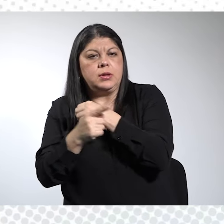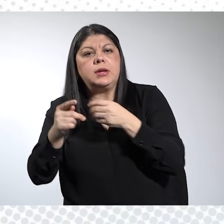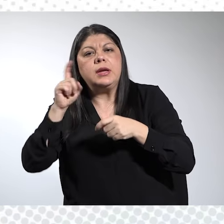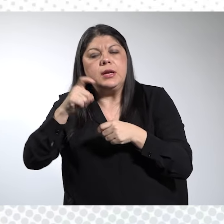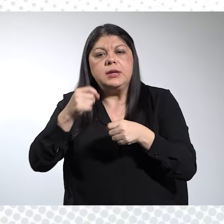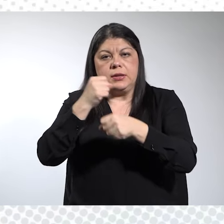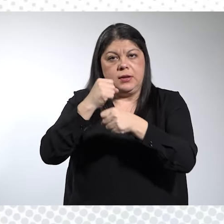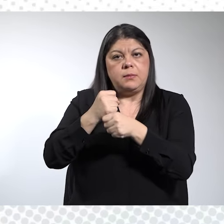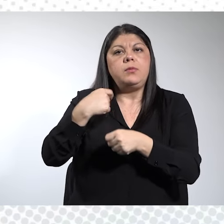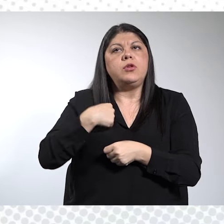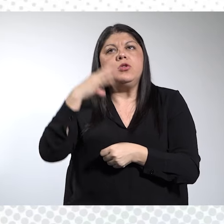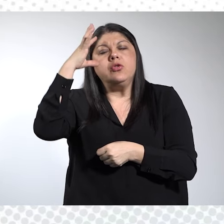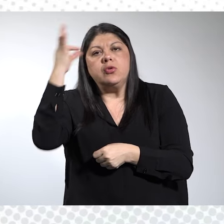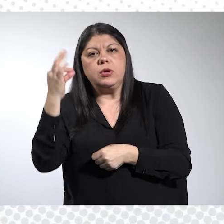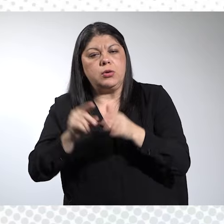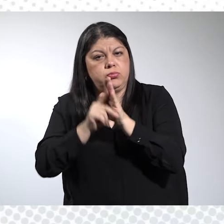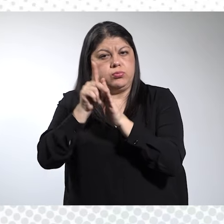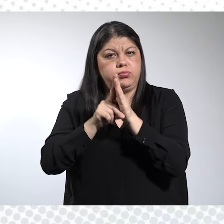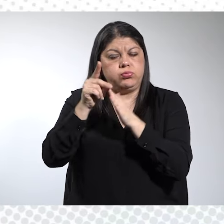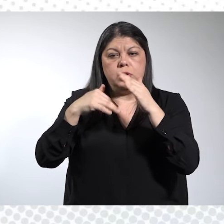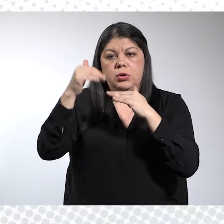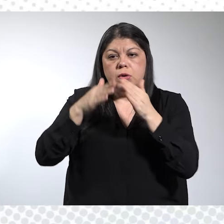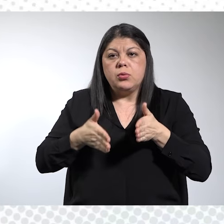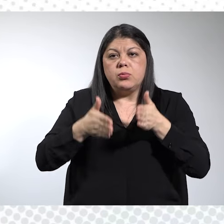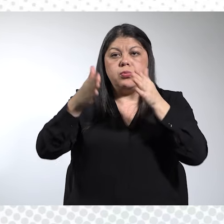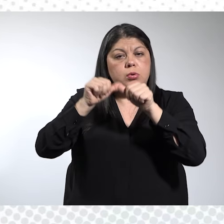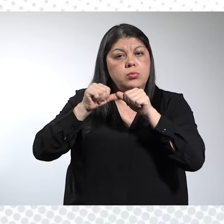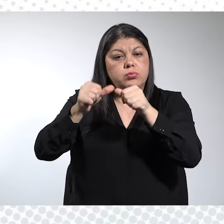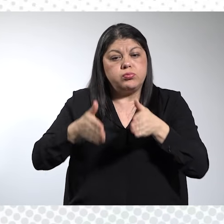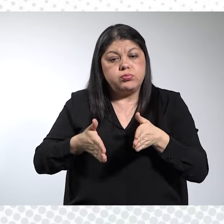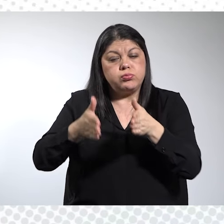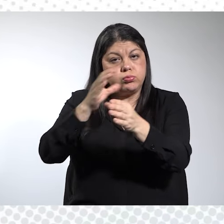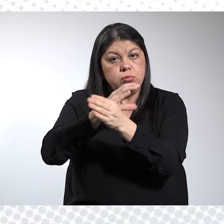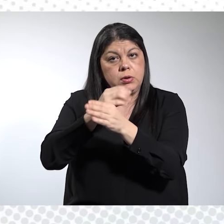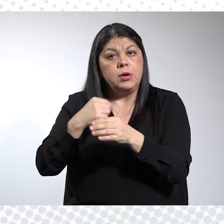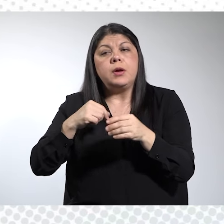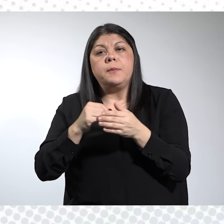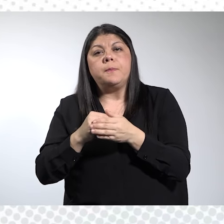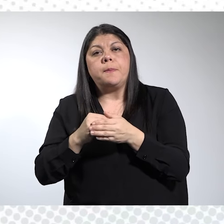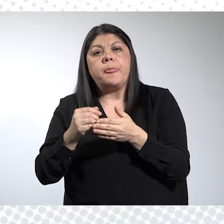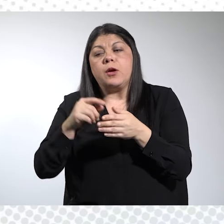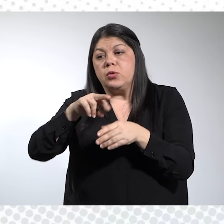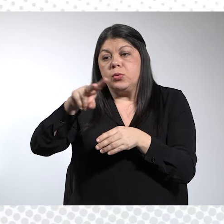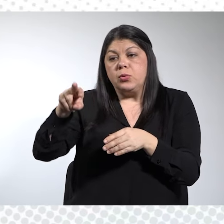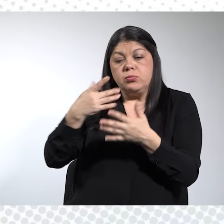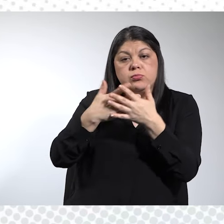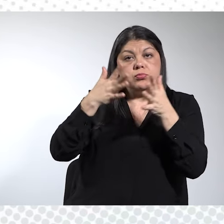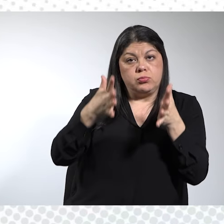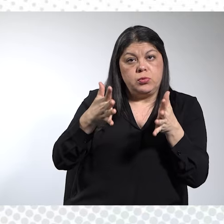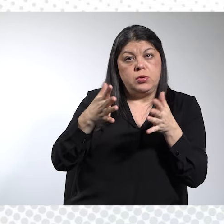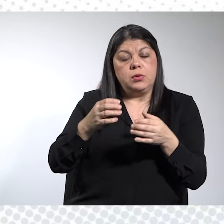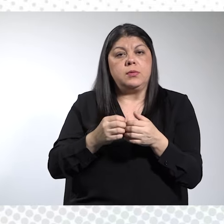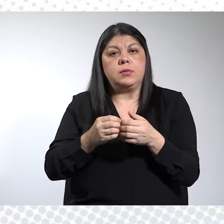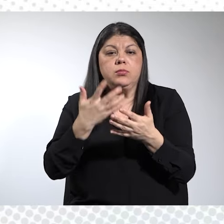la necesidad de trabajar. Yo creo en el desarrollo de infraestructura y mantenimiento vial de este país cuando los compañeros